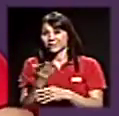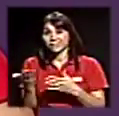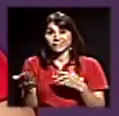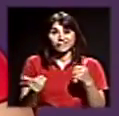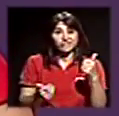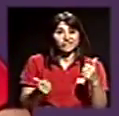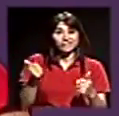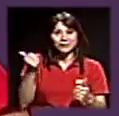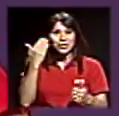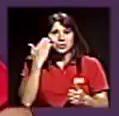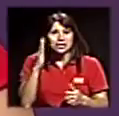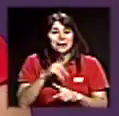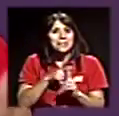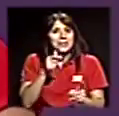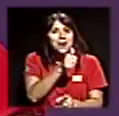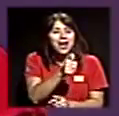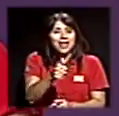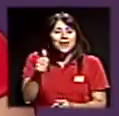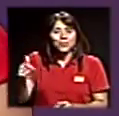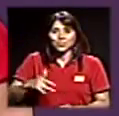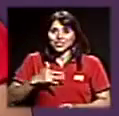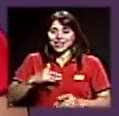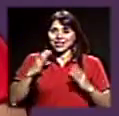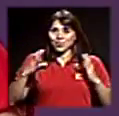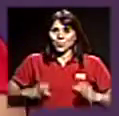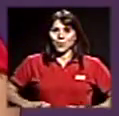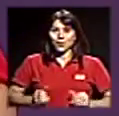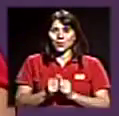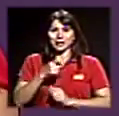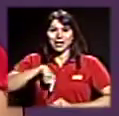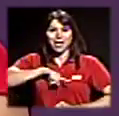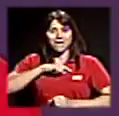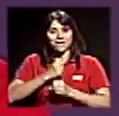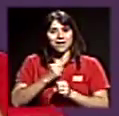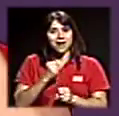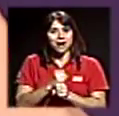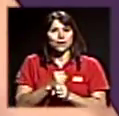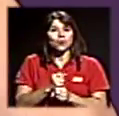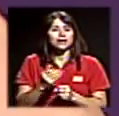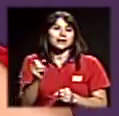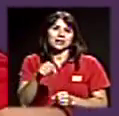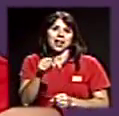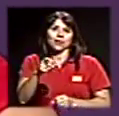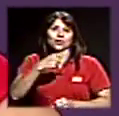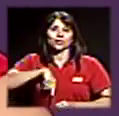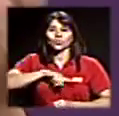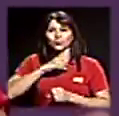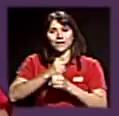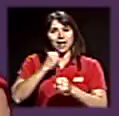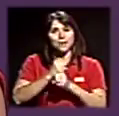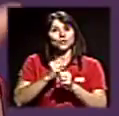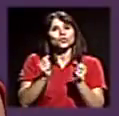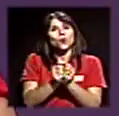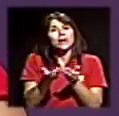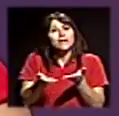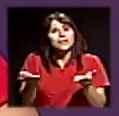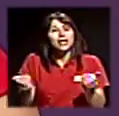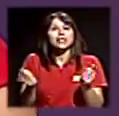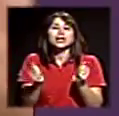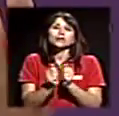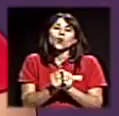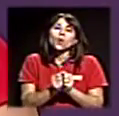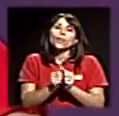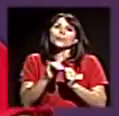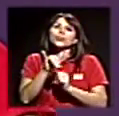cada una empieza a sentir eso en su cuerpo a través del trabajo que hacemos y pues claro que trabajamos con herramientas, con yoga, con muchas